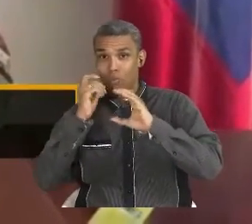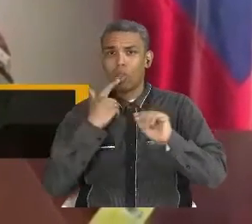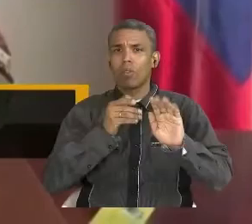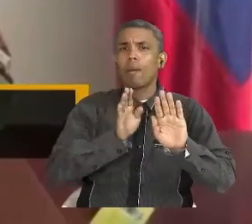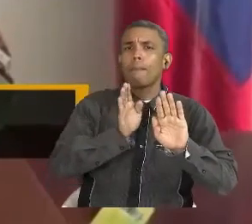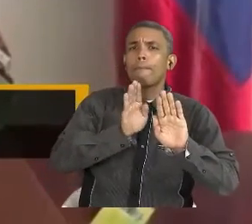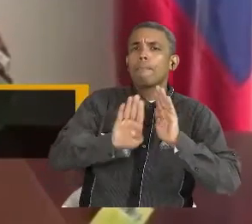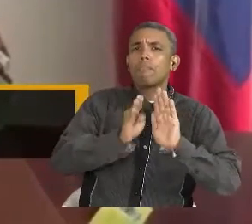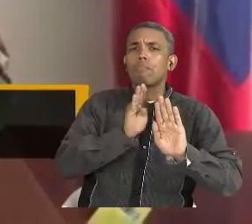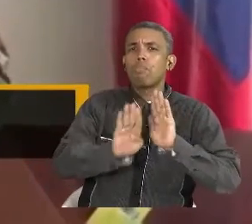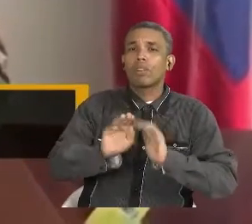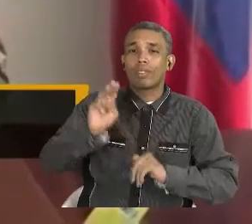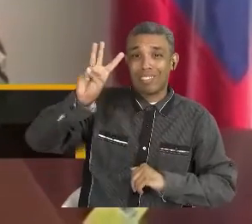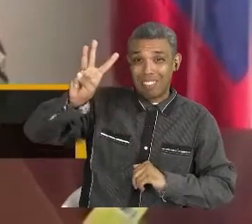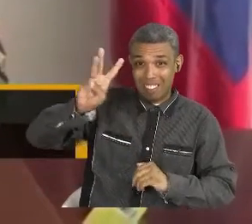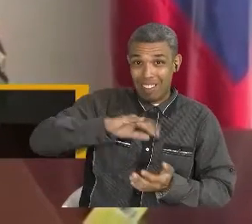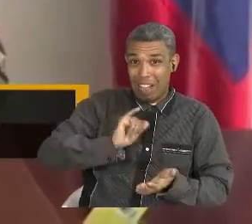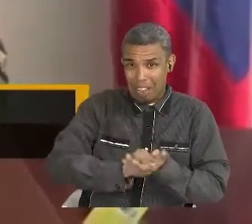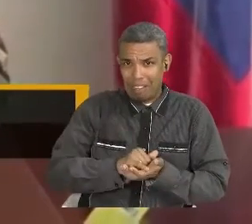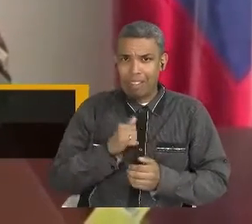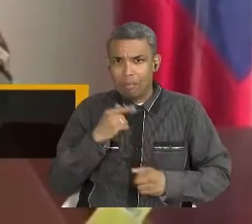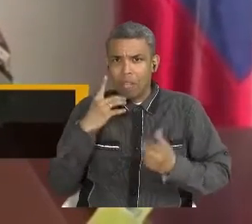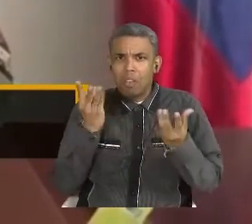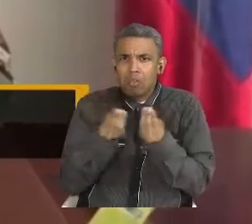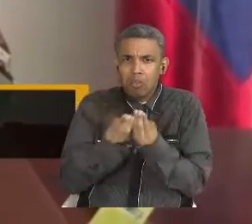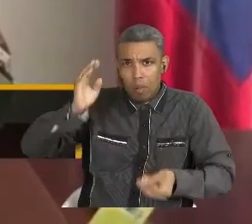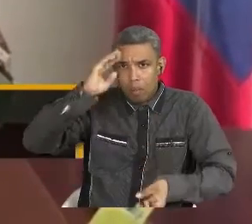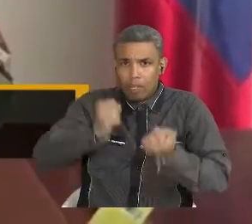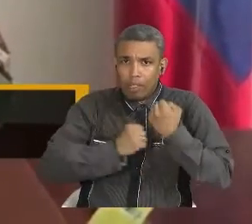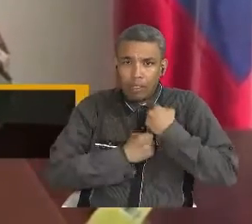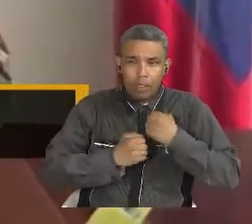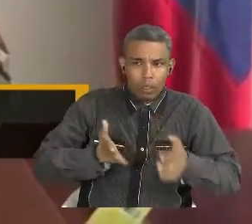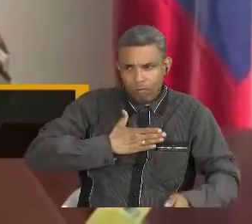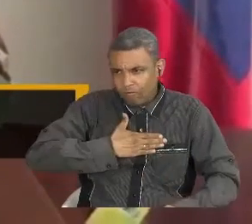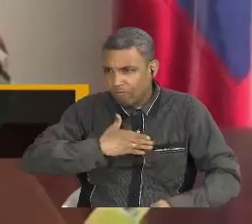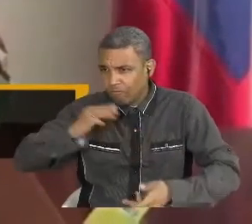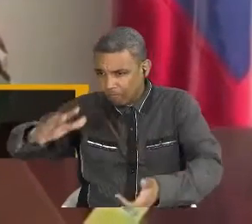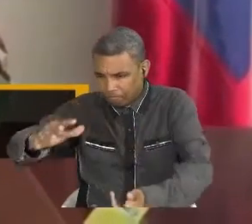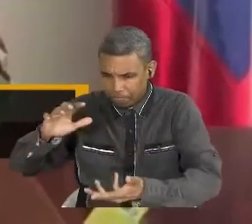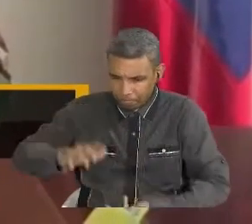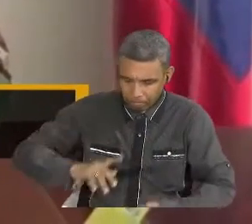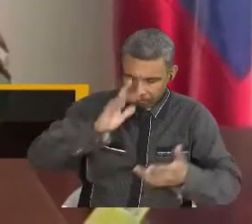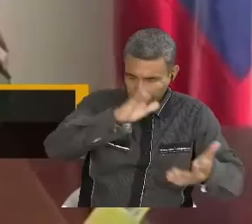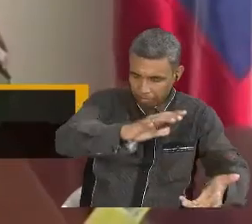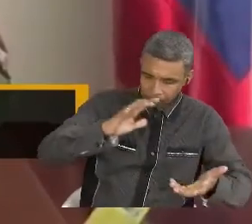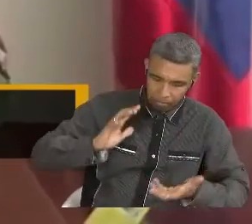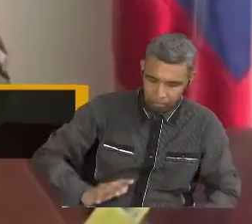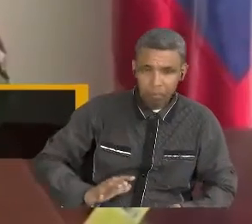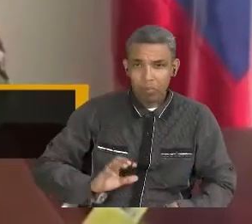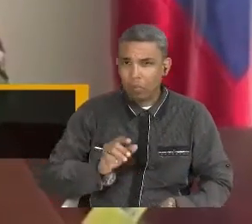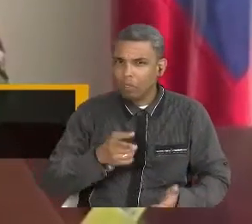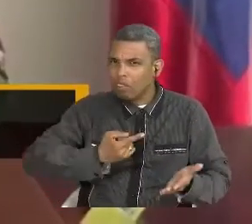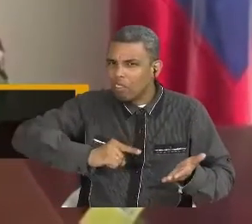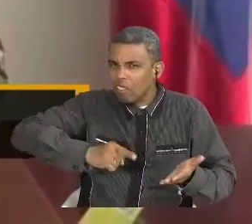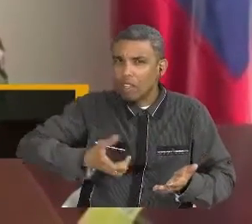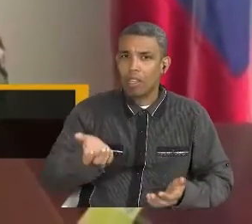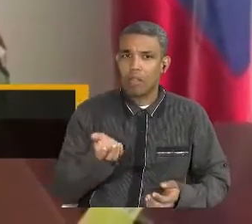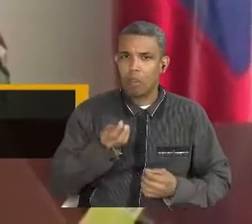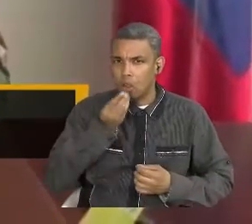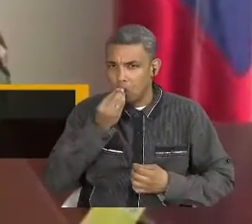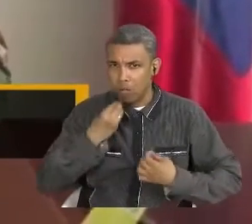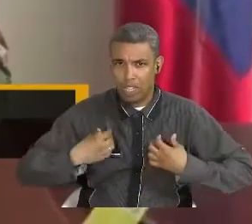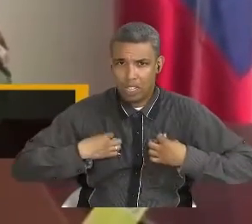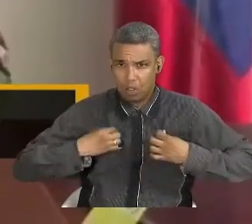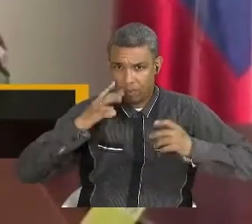el fin de reunir recursos, de reunir mercados, elementos no perecederos, con el fin de que nos unamos de